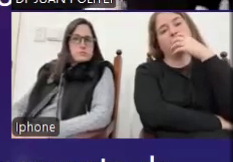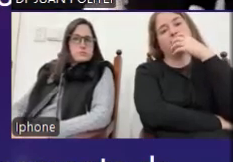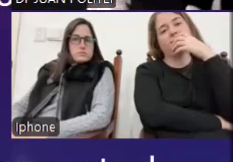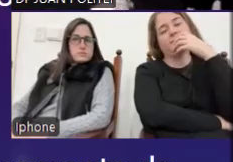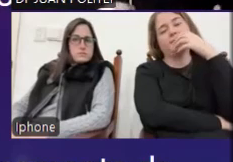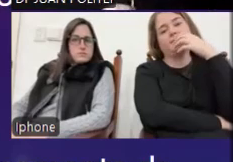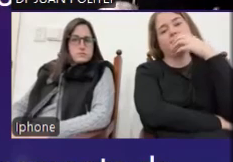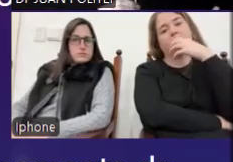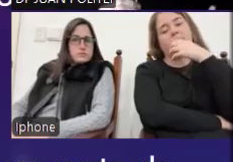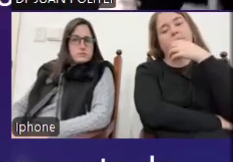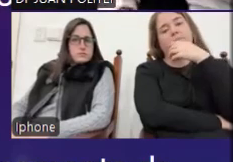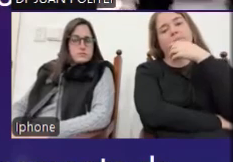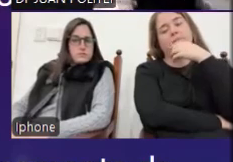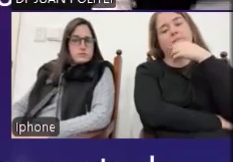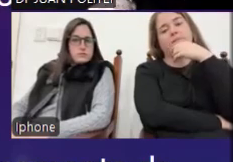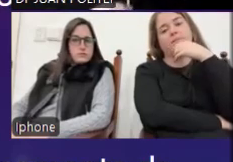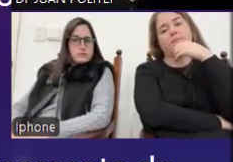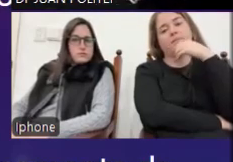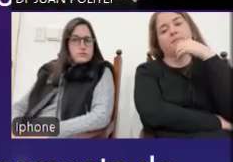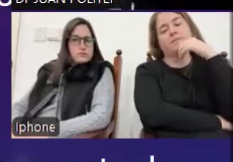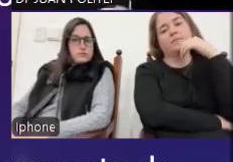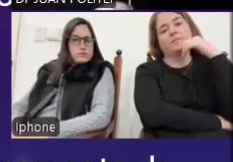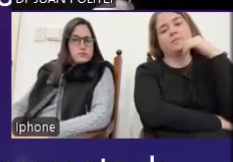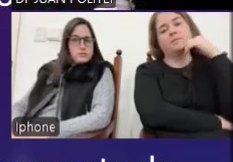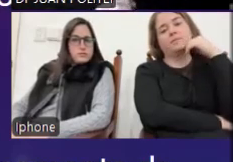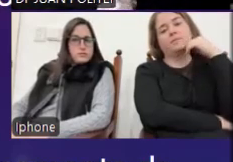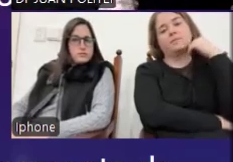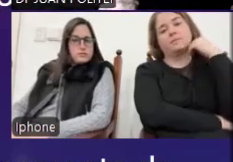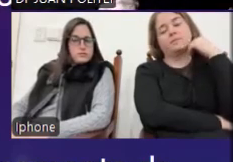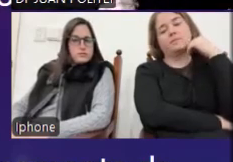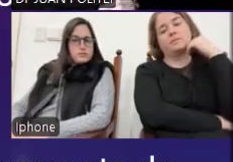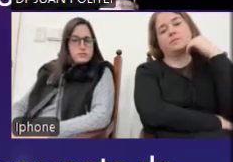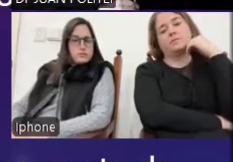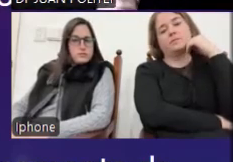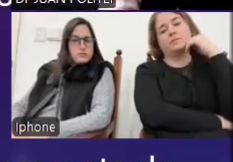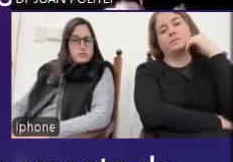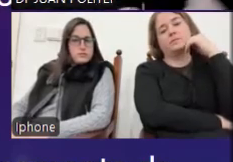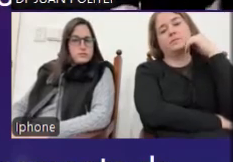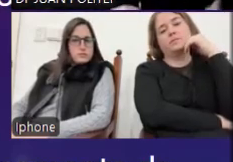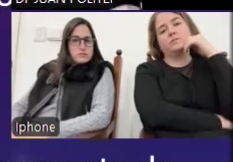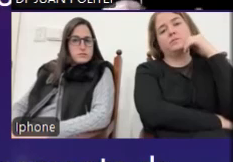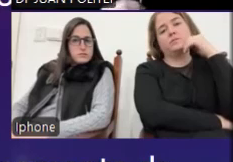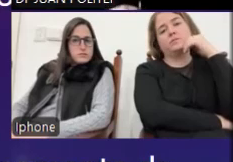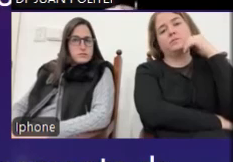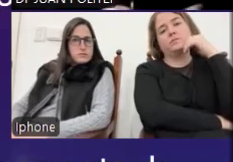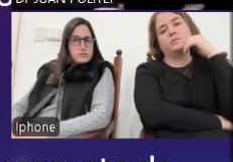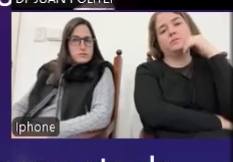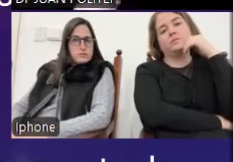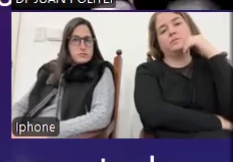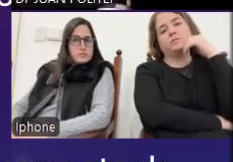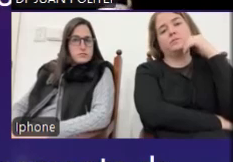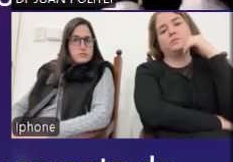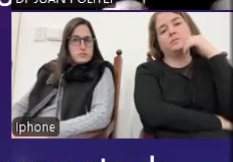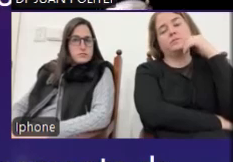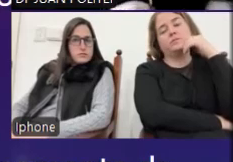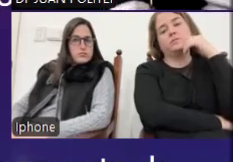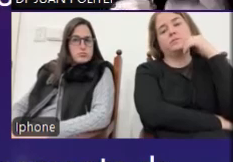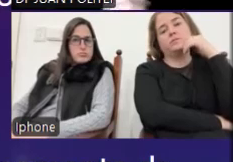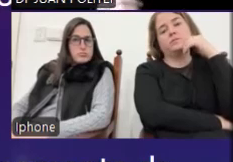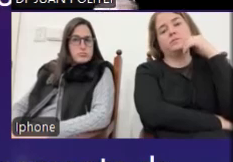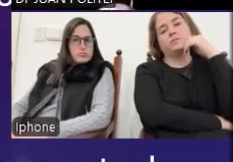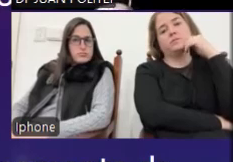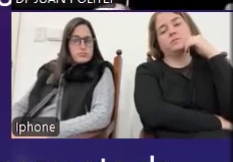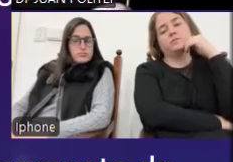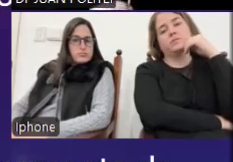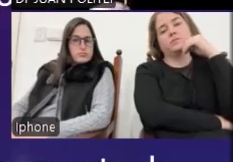terapia se busca de que no deje embarazada a la esposa, ¿ok? Por cuestiones propias, a ver si a través del esperma y